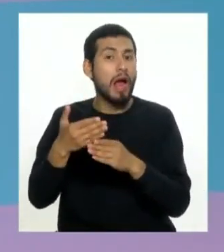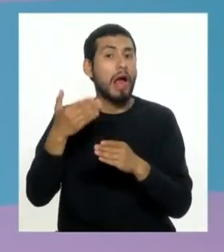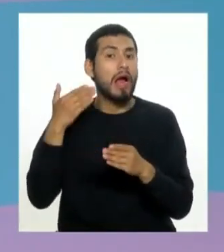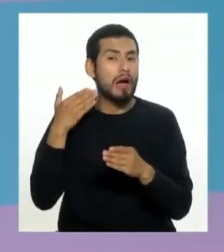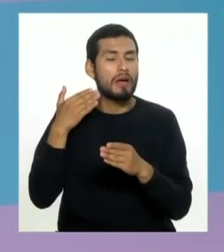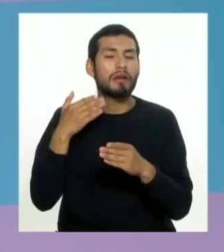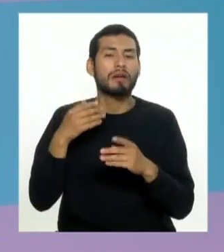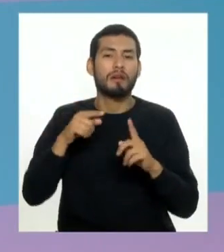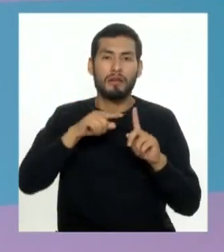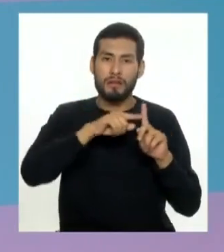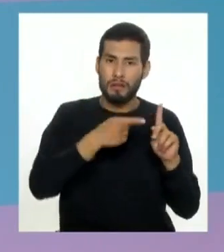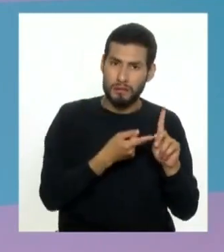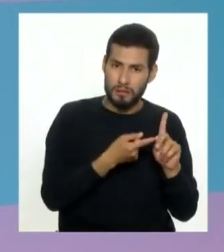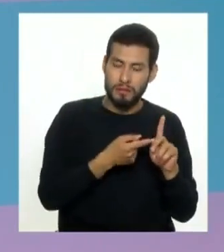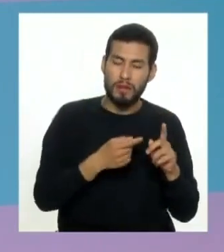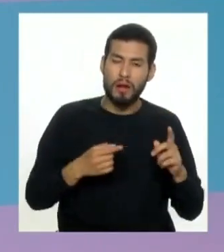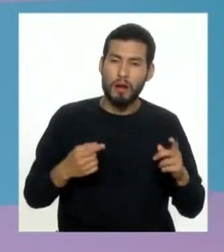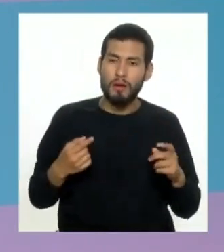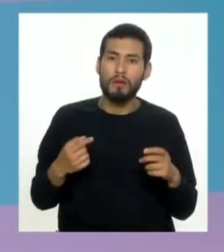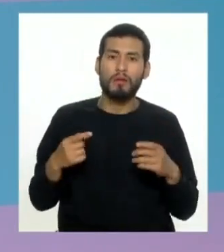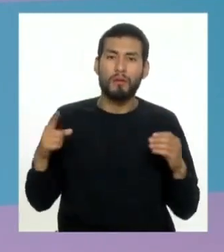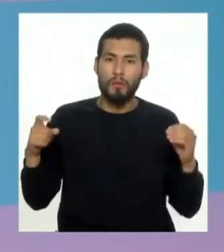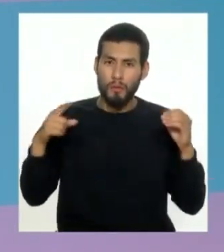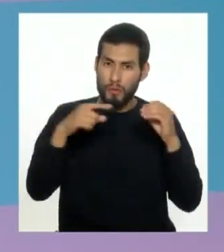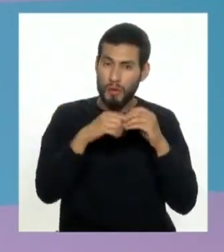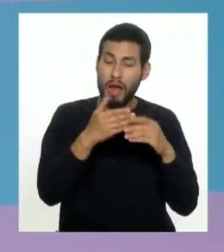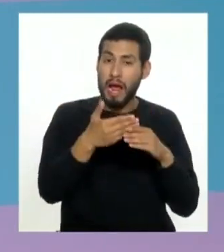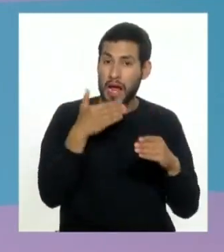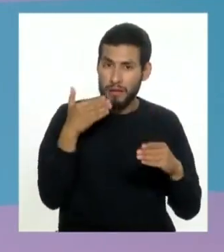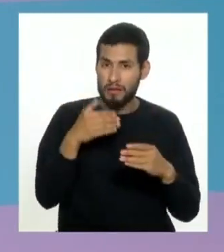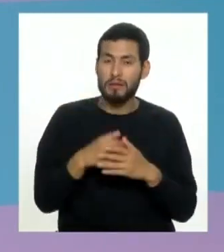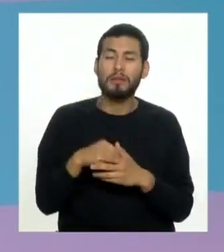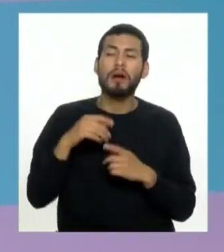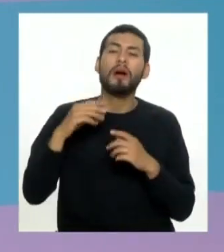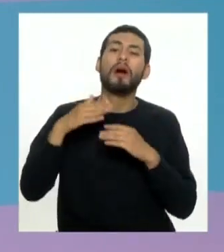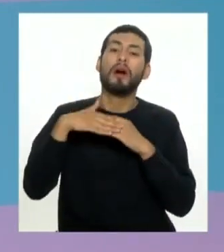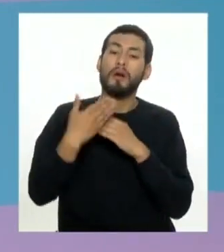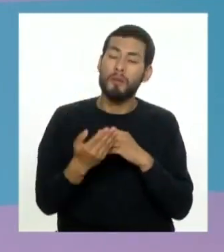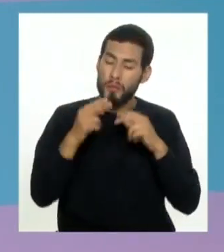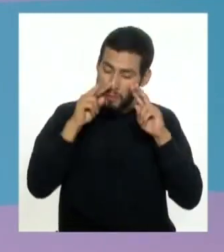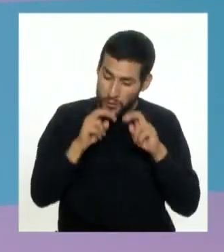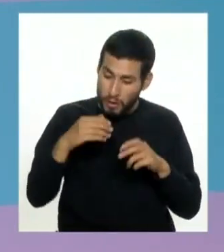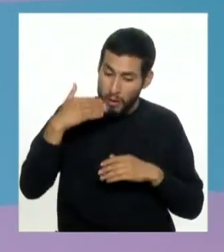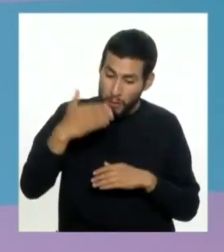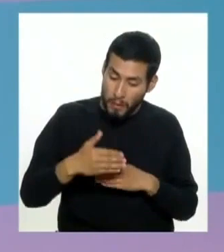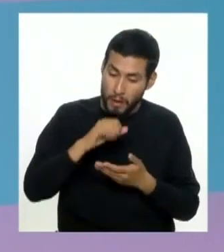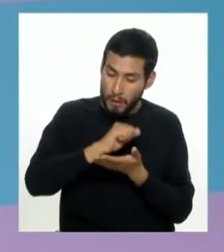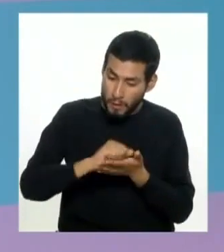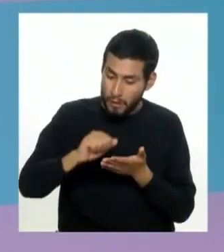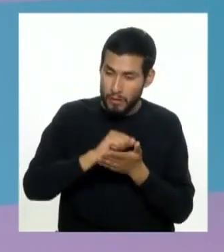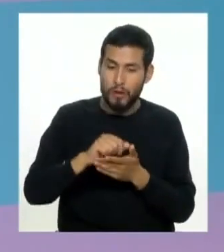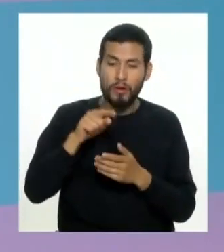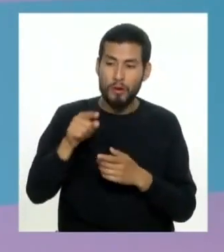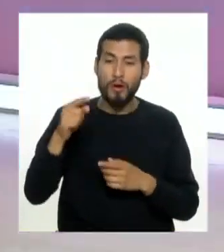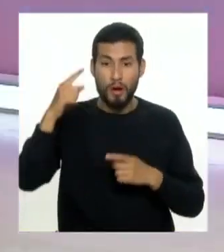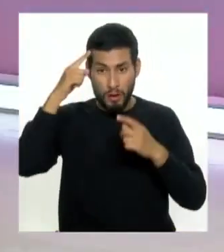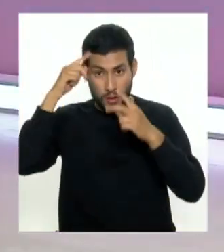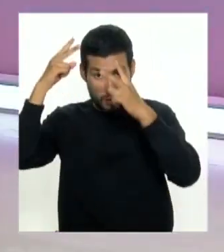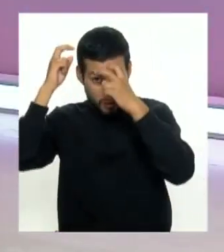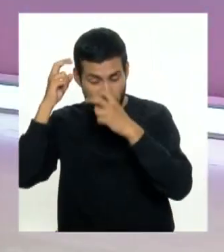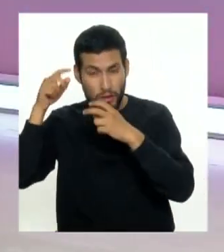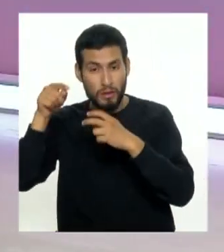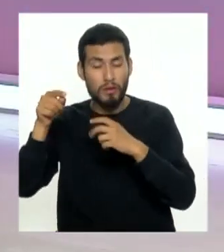de la concepción y hacer un seguimiento mensual durante el embarazo junto con el ginecobstetra. O sea, no hay